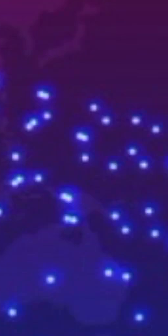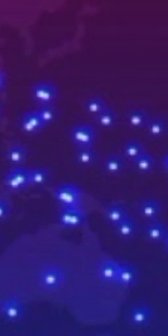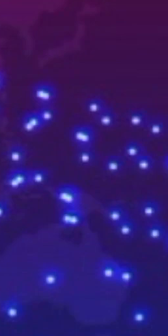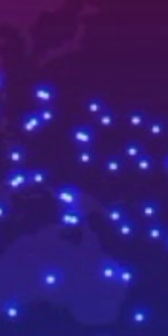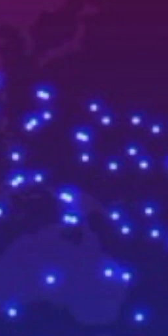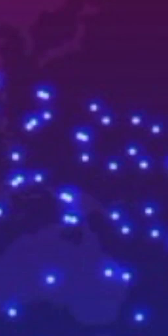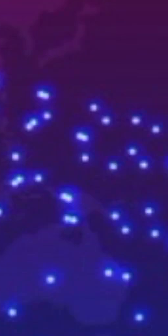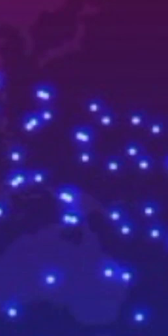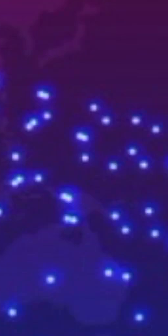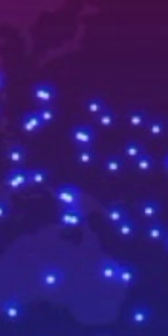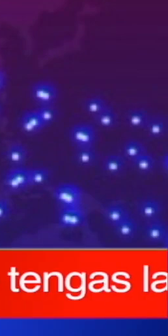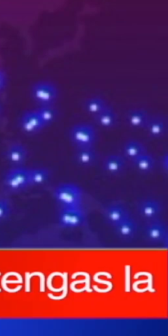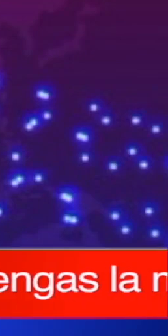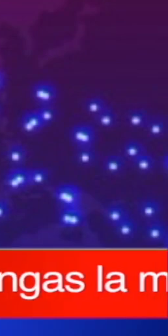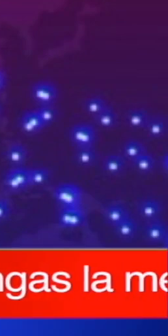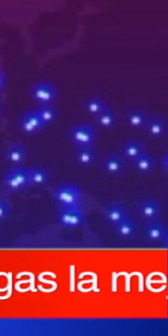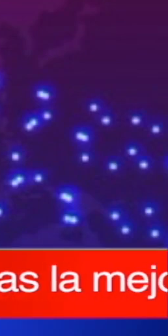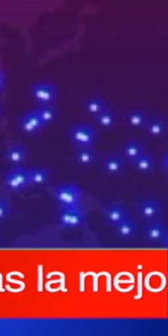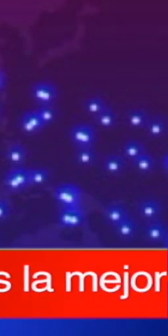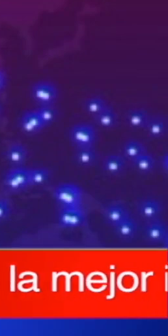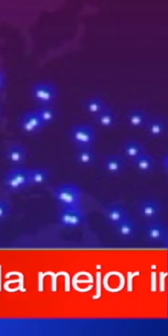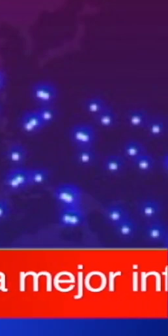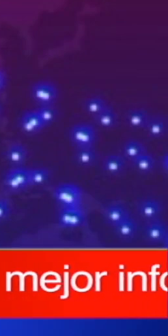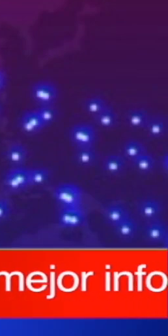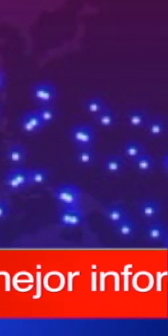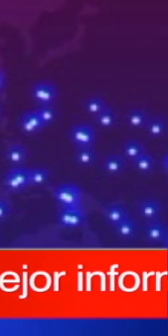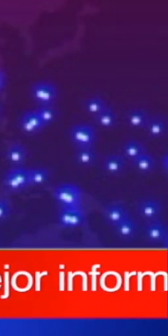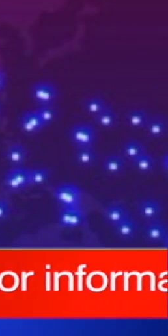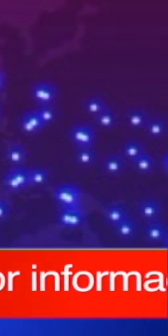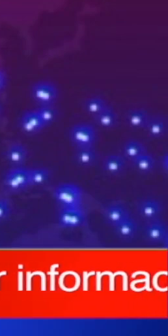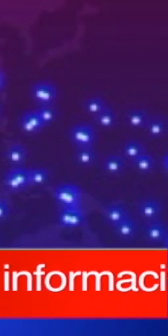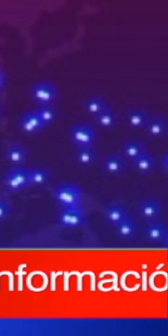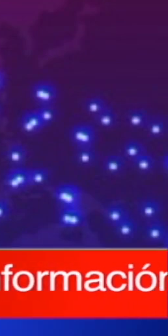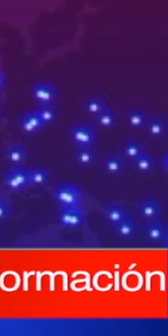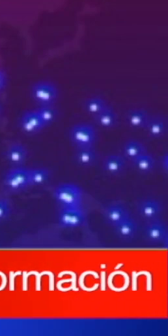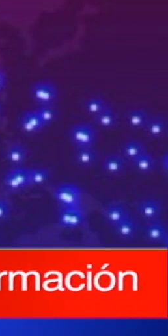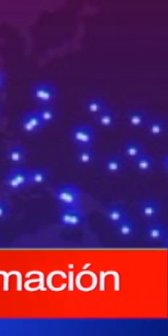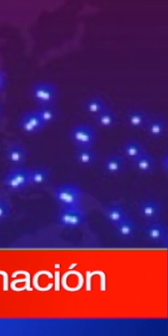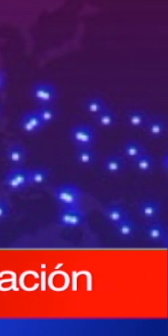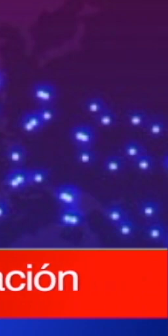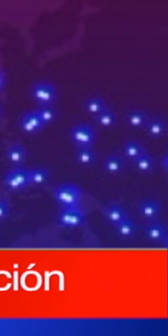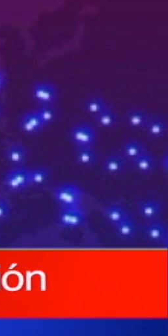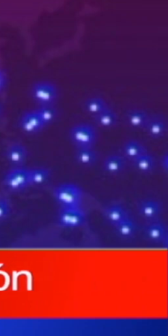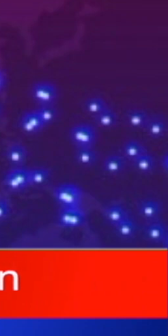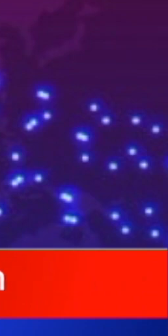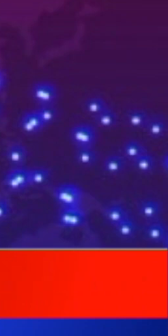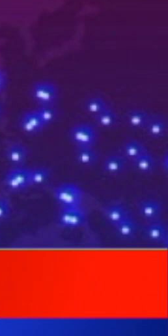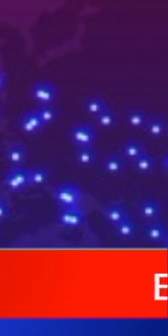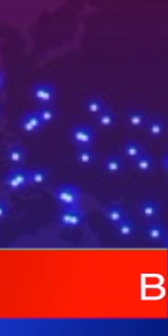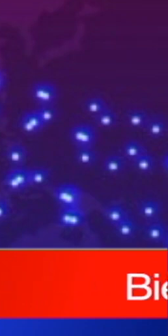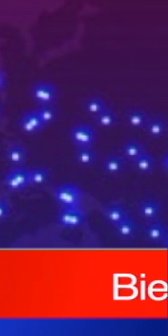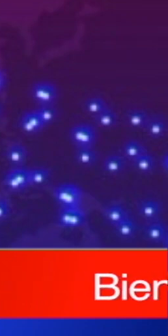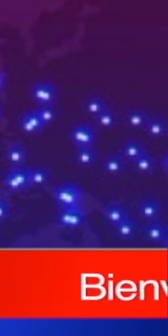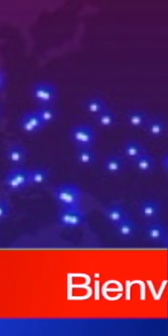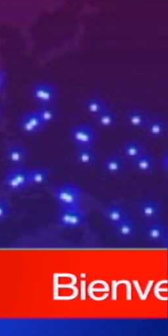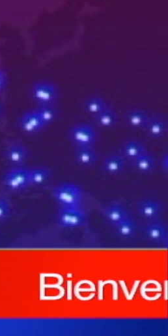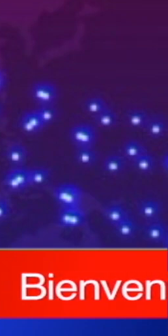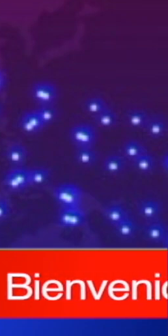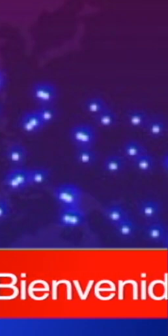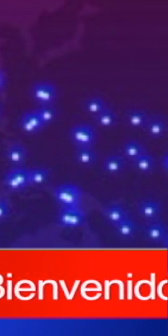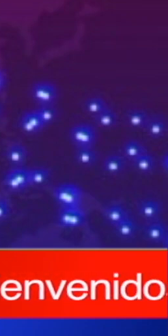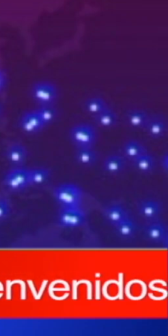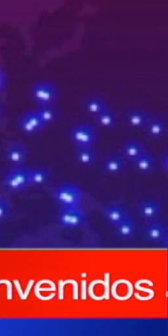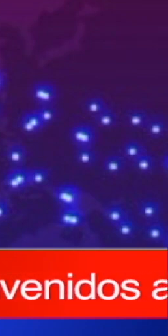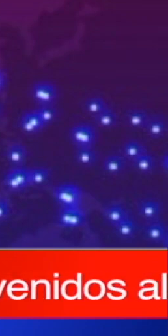Hola, ¿qué tal amigos? Bienvenidos a su canal El Charro en Vivo. Yo soy Pepe Ramírez y el día de hoy les traigo una noticia que tiene temblando de miedo a Lencho Córdoba, a